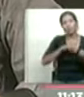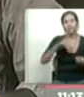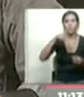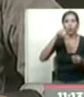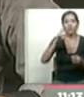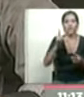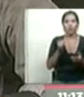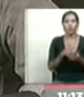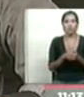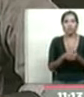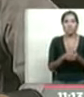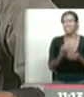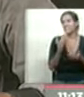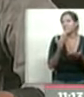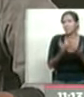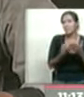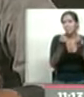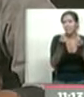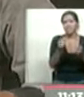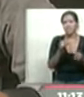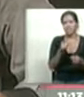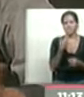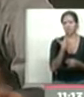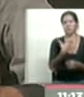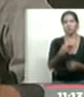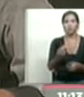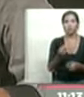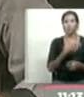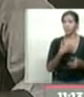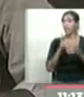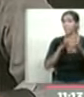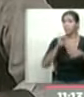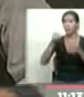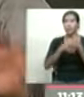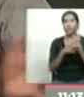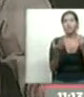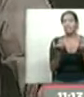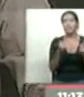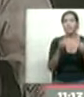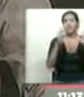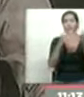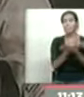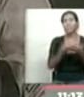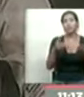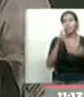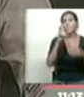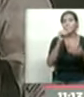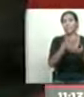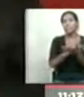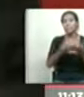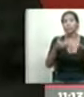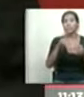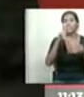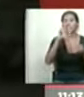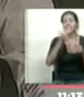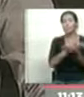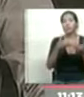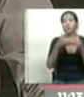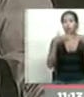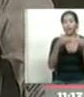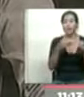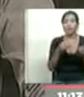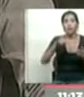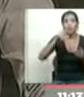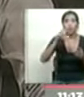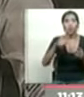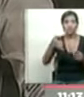pidió plata y no le dieron. Claro. Eso pidió, mira, si tú quieres que yo apoye a Guaidó, dame 10 millones de dólares, 20 millones, 30 millones. Algo debe tener por ahí. Patricia Poleo te